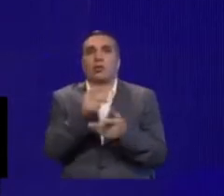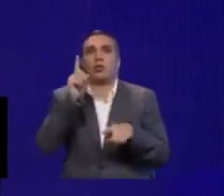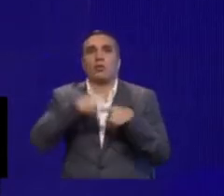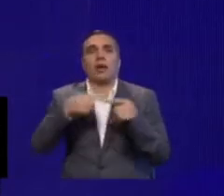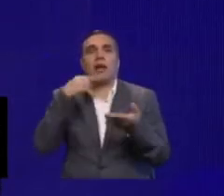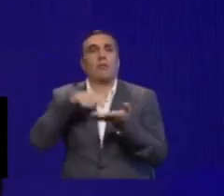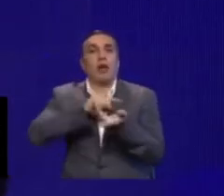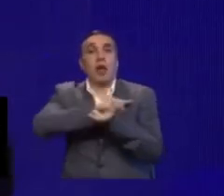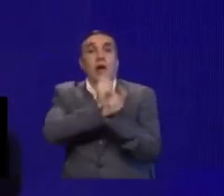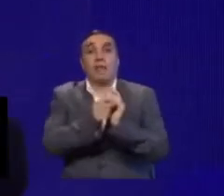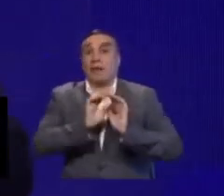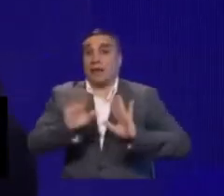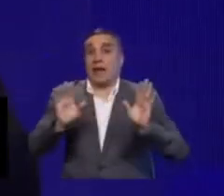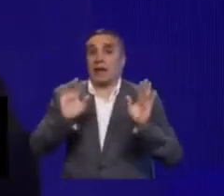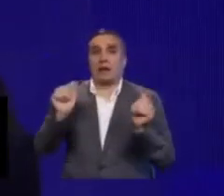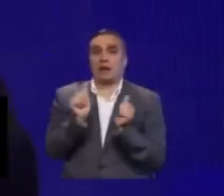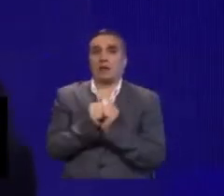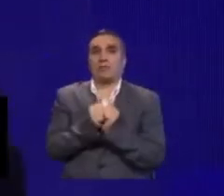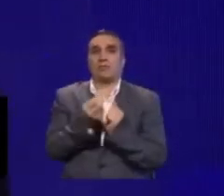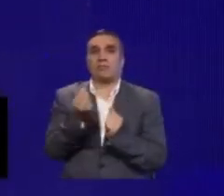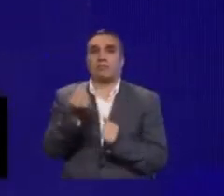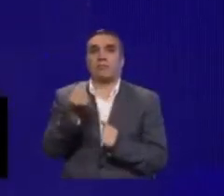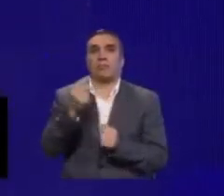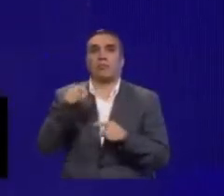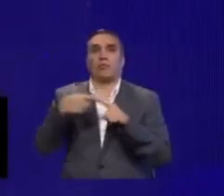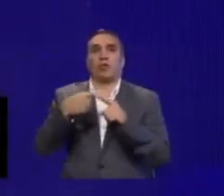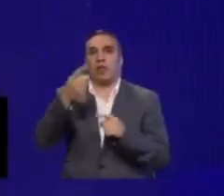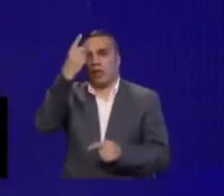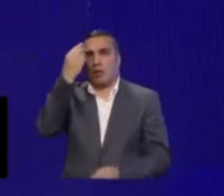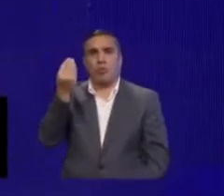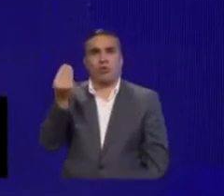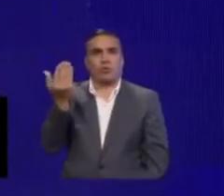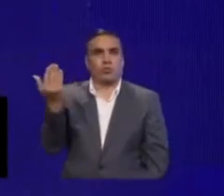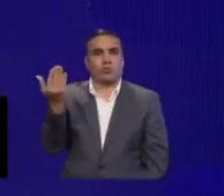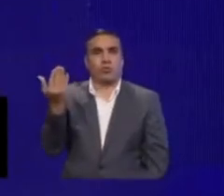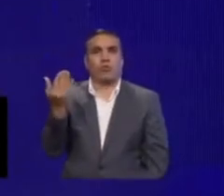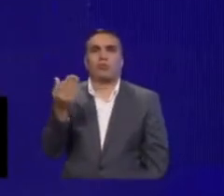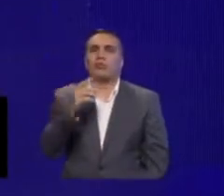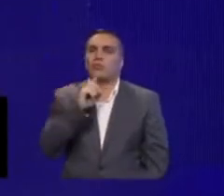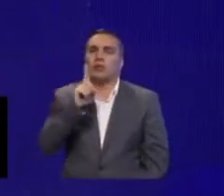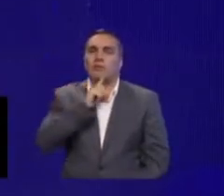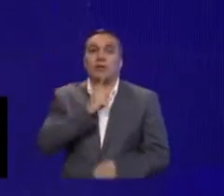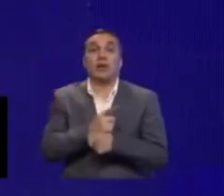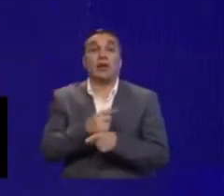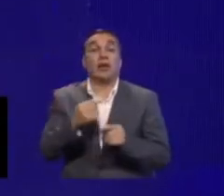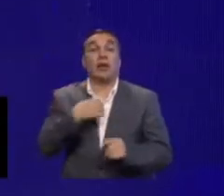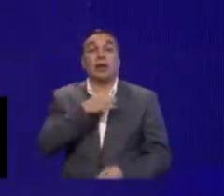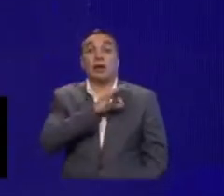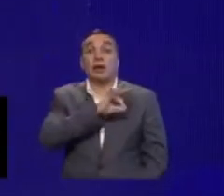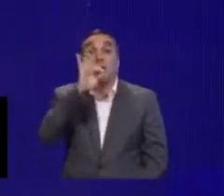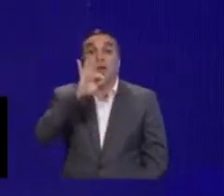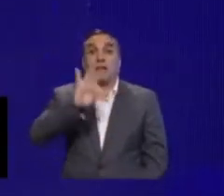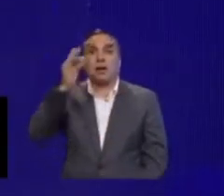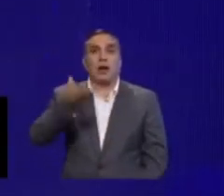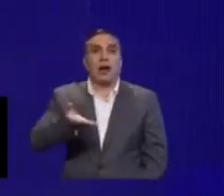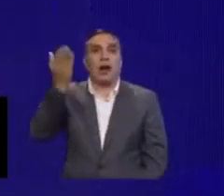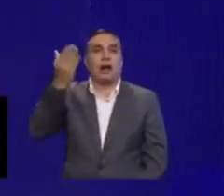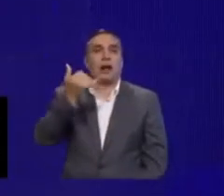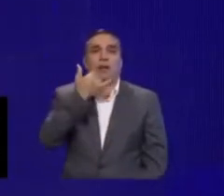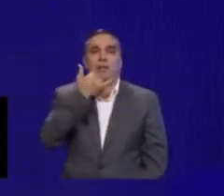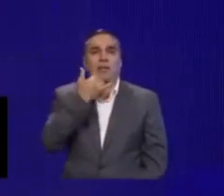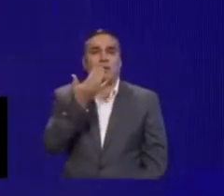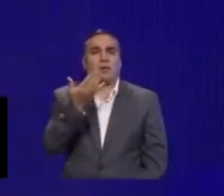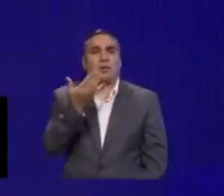cambios urgentes con costos del dinero tan altos. Es un mito que la tasa de interés tiene que ser alta por sí mismo. Y pongo un